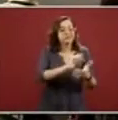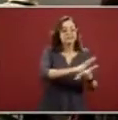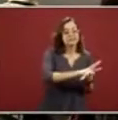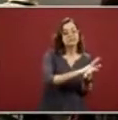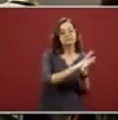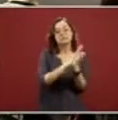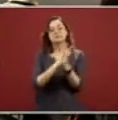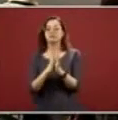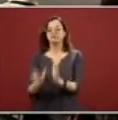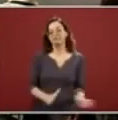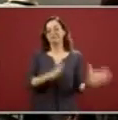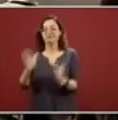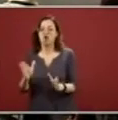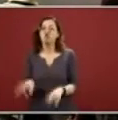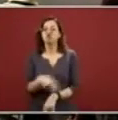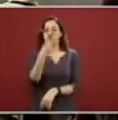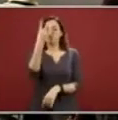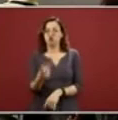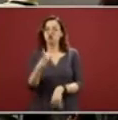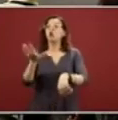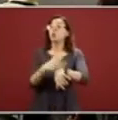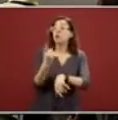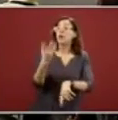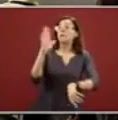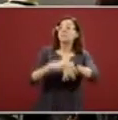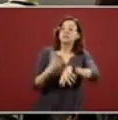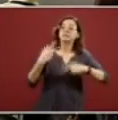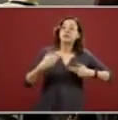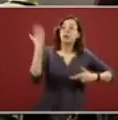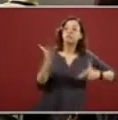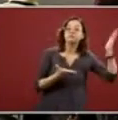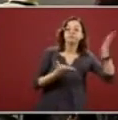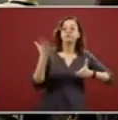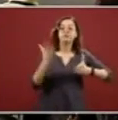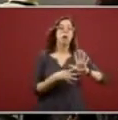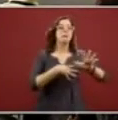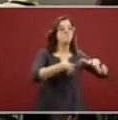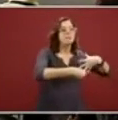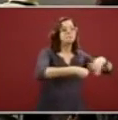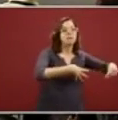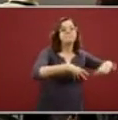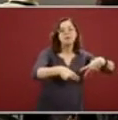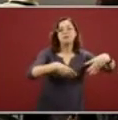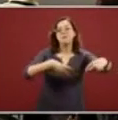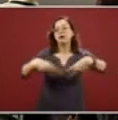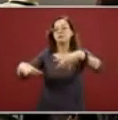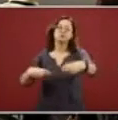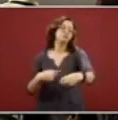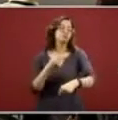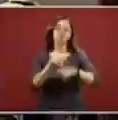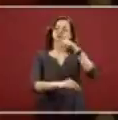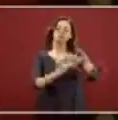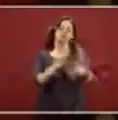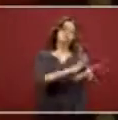la carga de casos importados y se va incrementando la carga de casos asociados a importación, entonces tarde que temprano empezamos